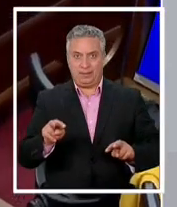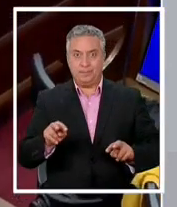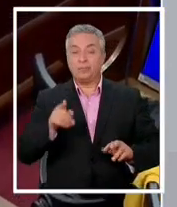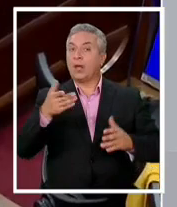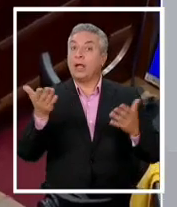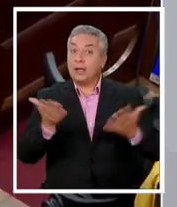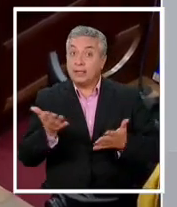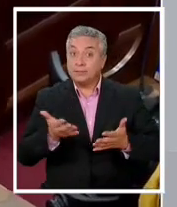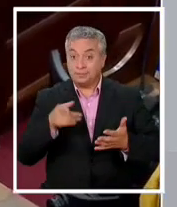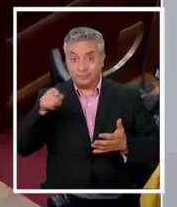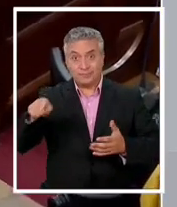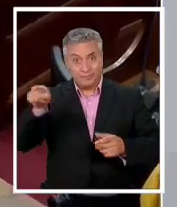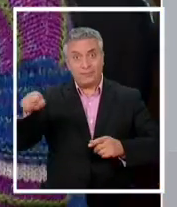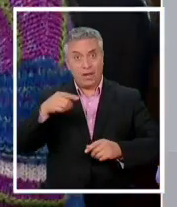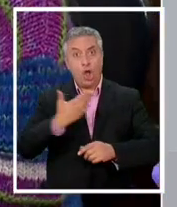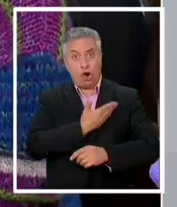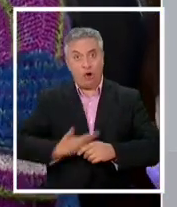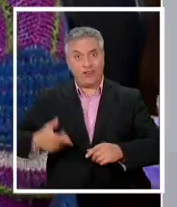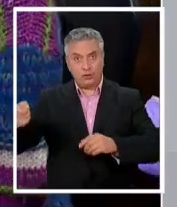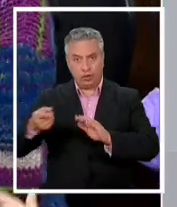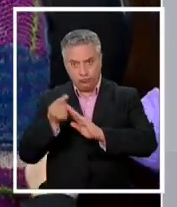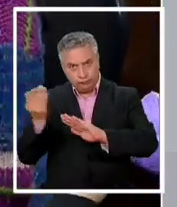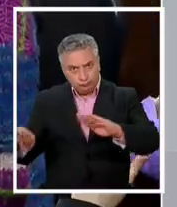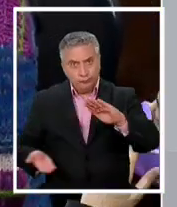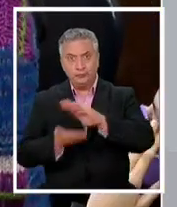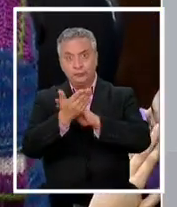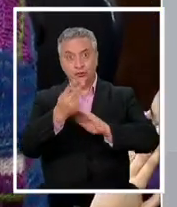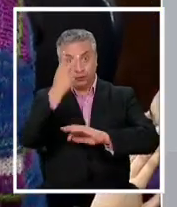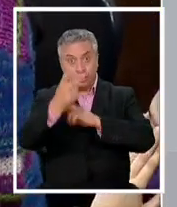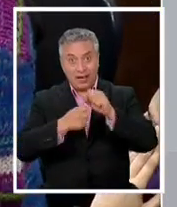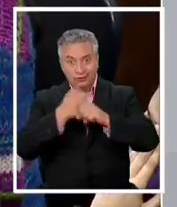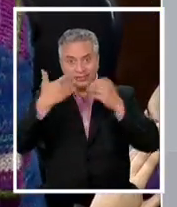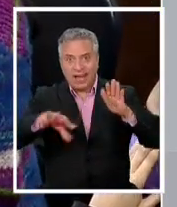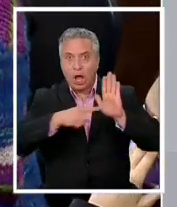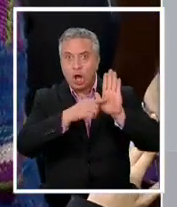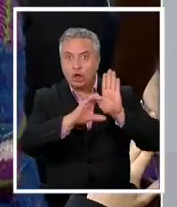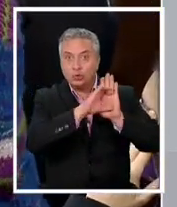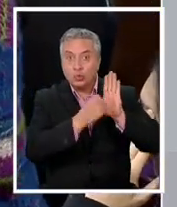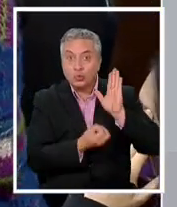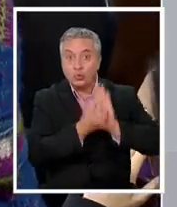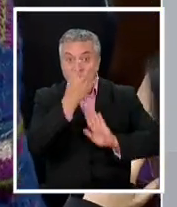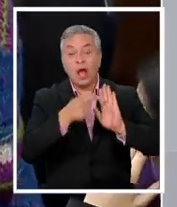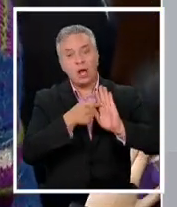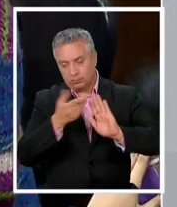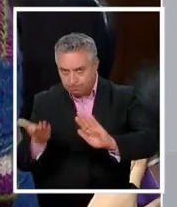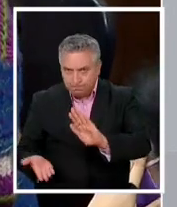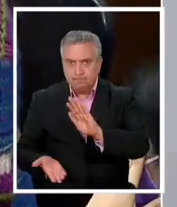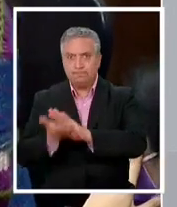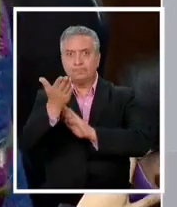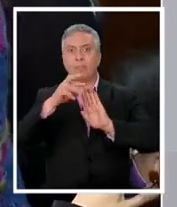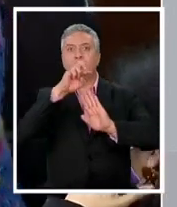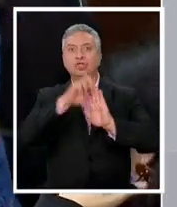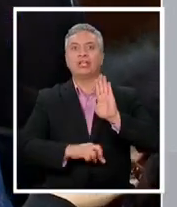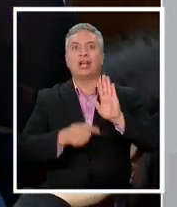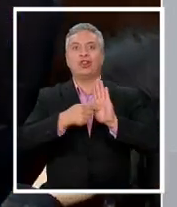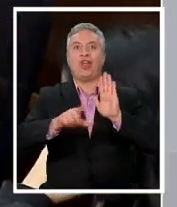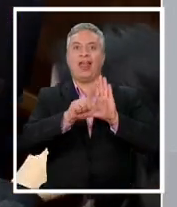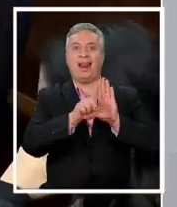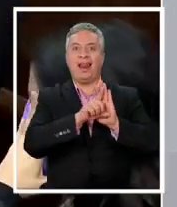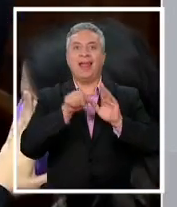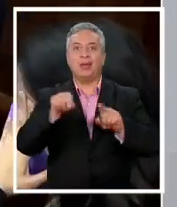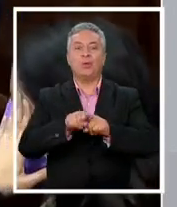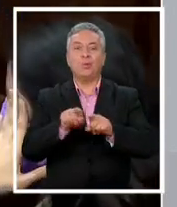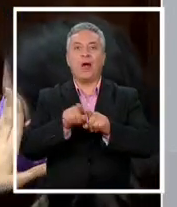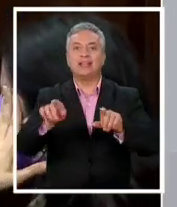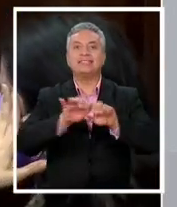envíe en un plazo de 2 años, luego de entrada en vigencia la nueva Constitución, un proyecto de ley que implemente este Sistema Nacional de